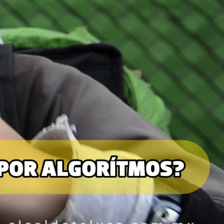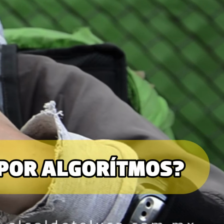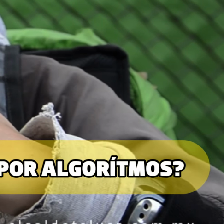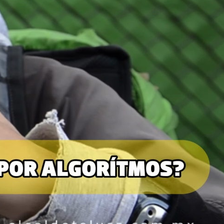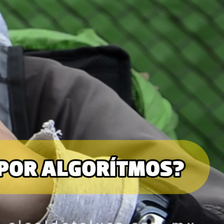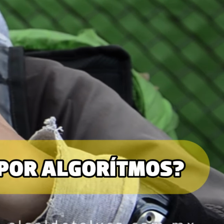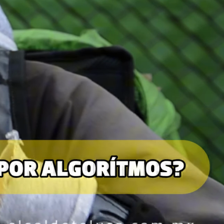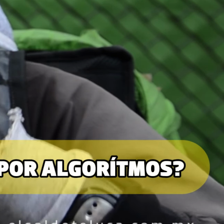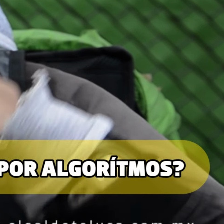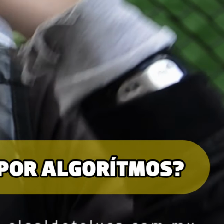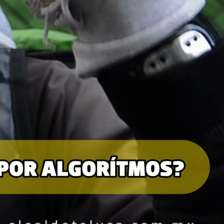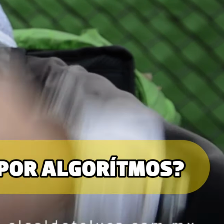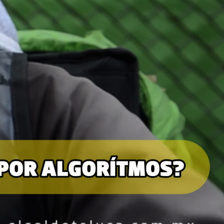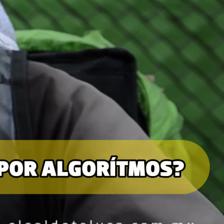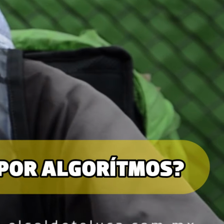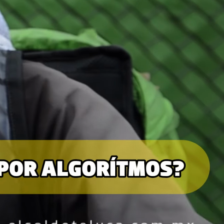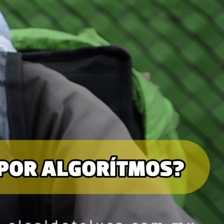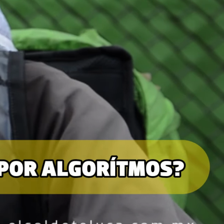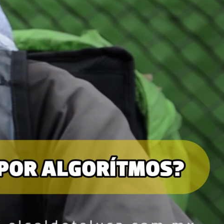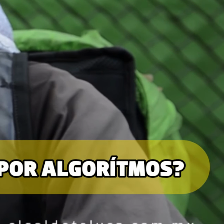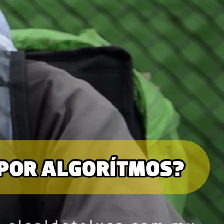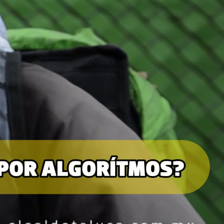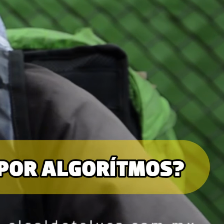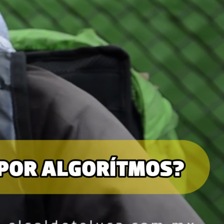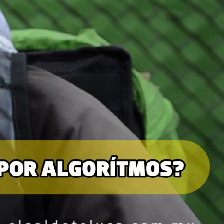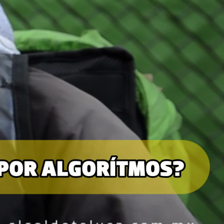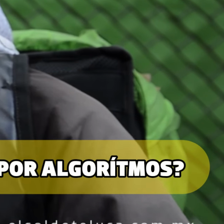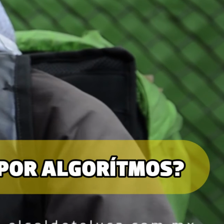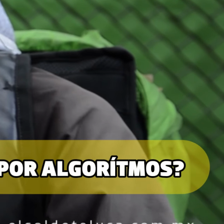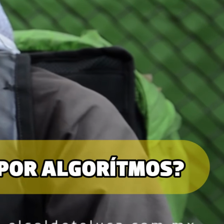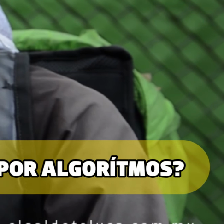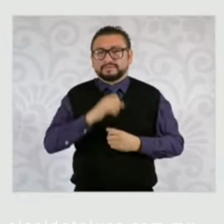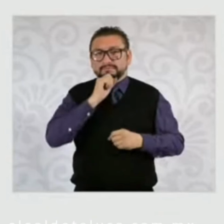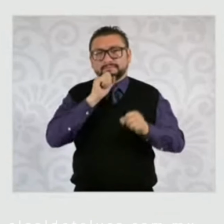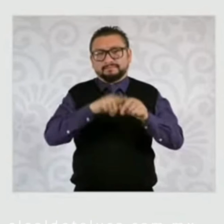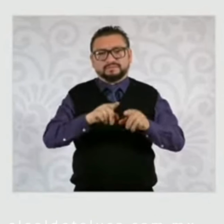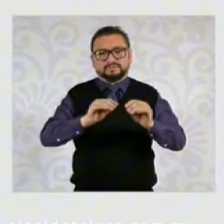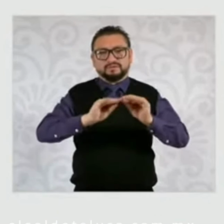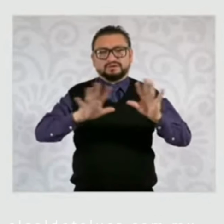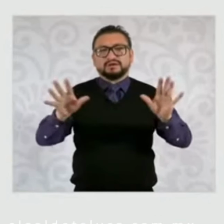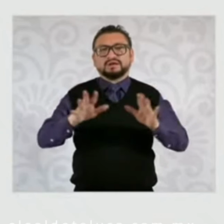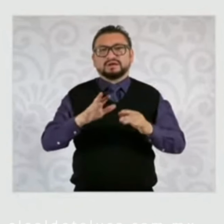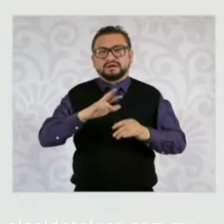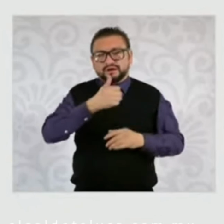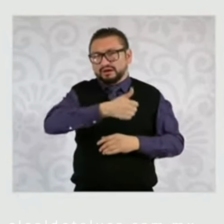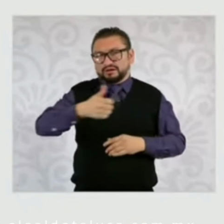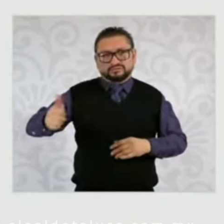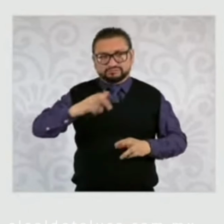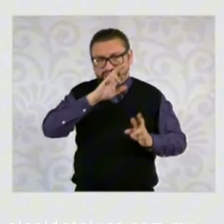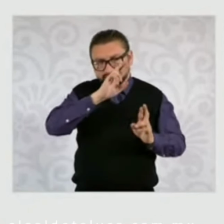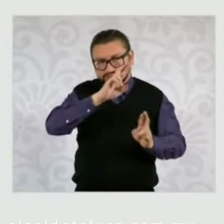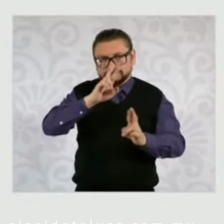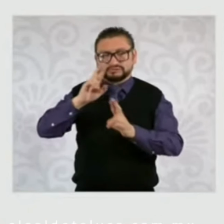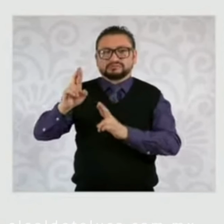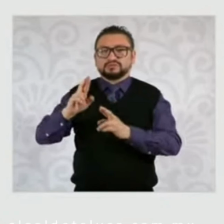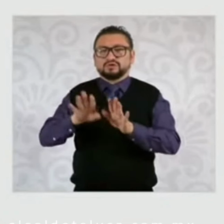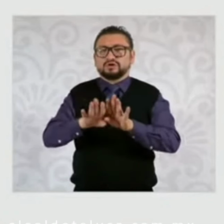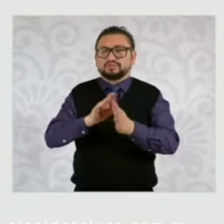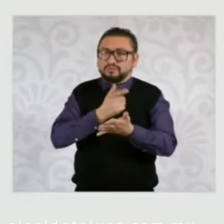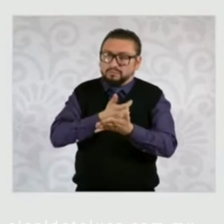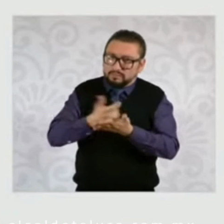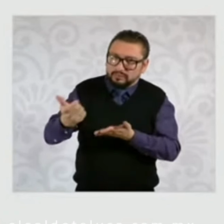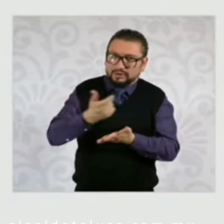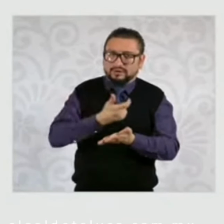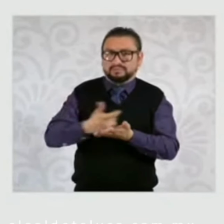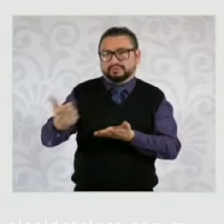y hasta el último tú. En estas situaciones siempre tenemos todas las de perder. Respetando y cubriendo el pago correspondiente